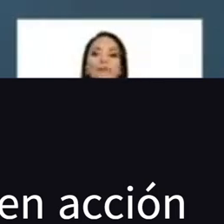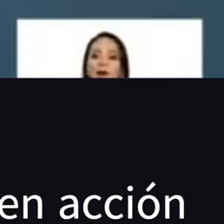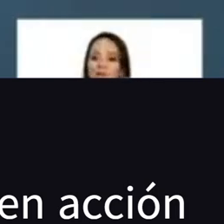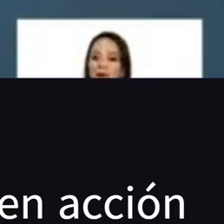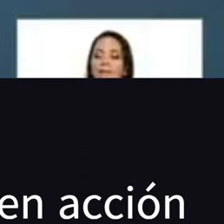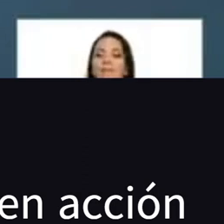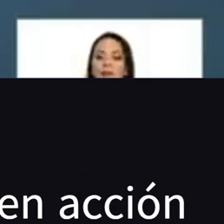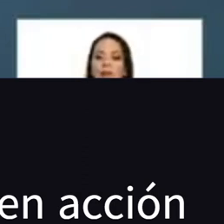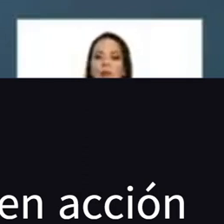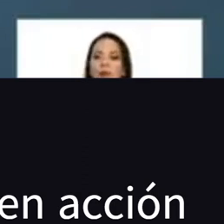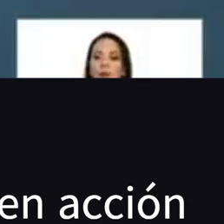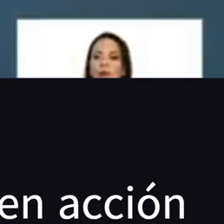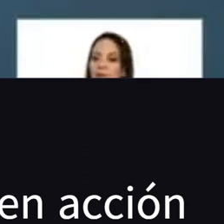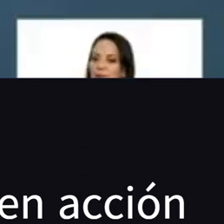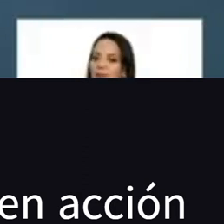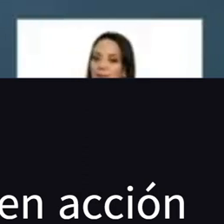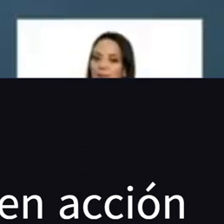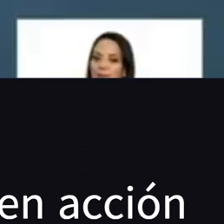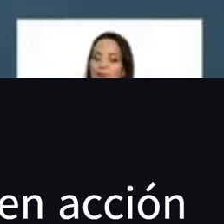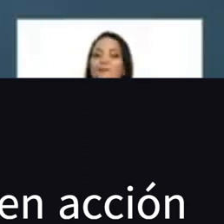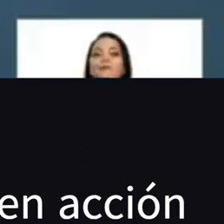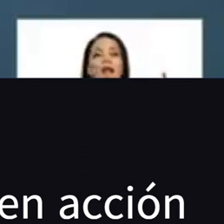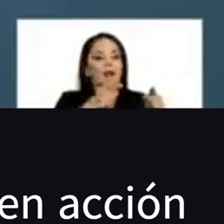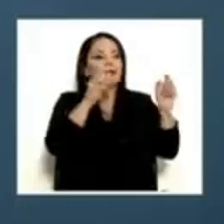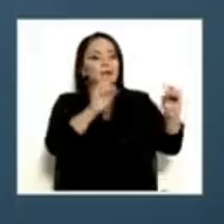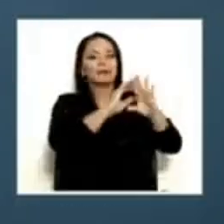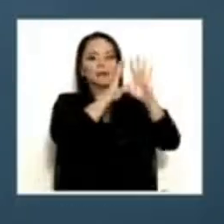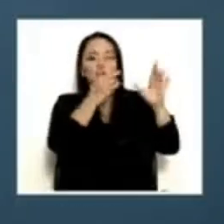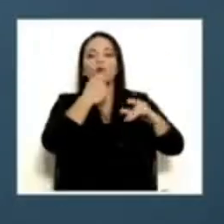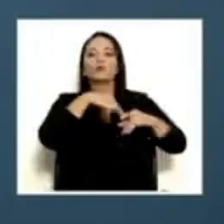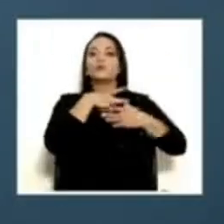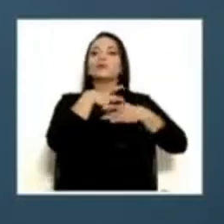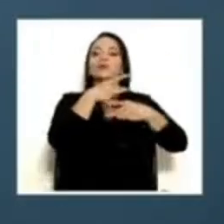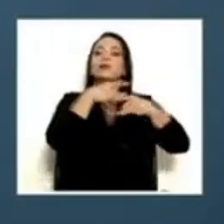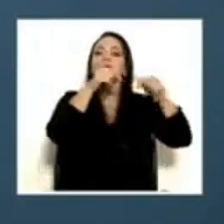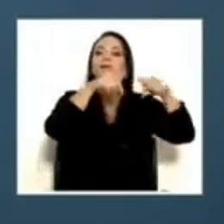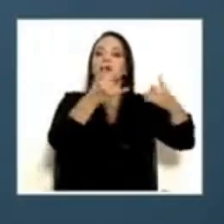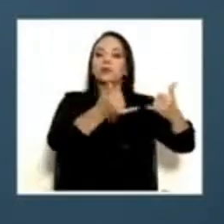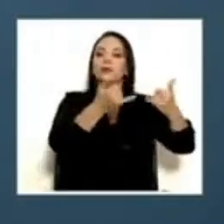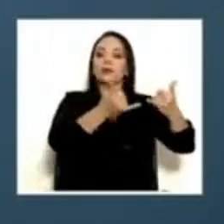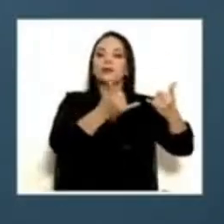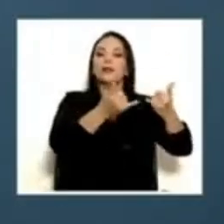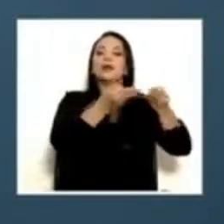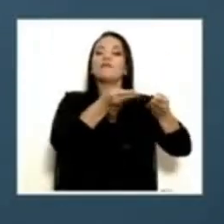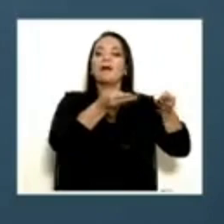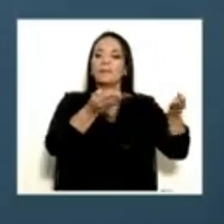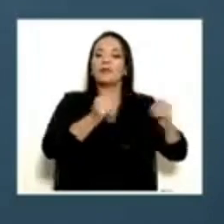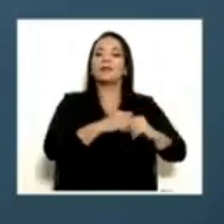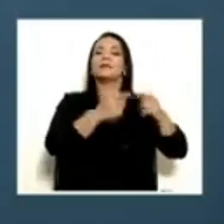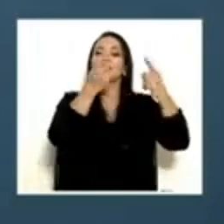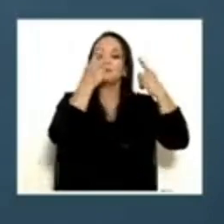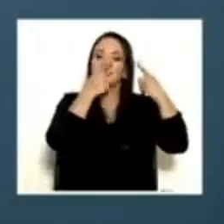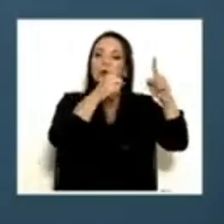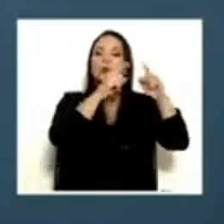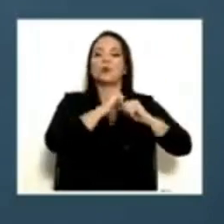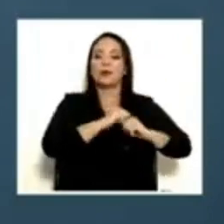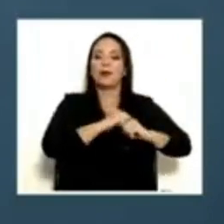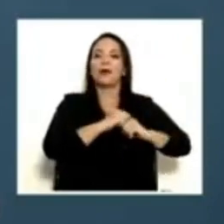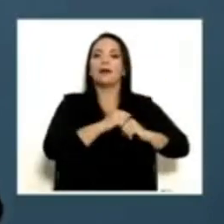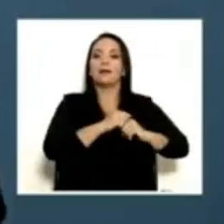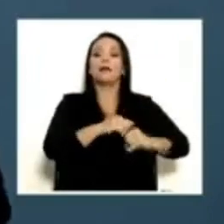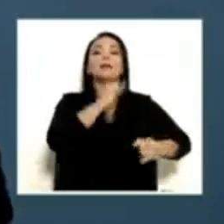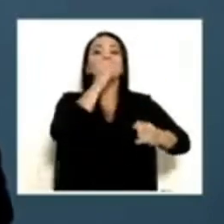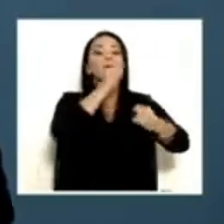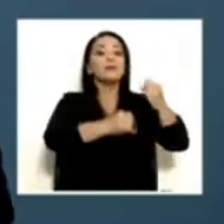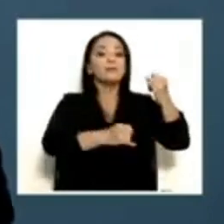que es claro de que lo que más nos interesa hoy son las herramientas para poder acometer la lucha contra el